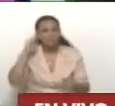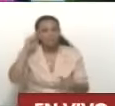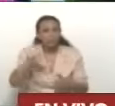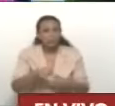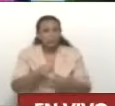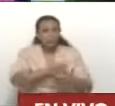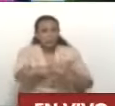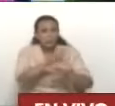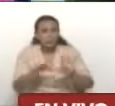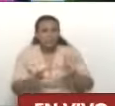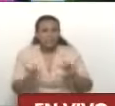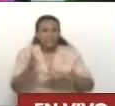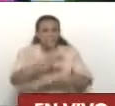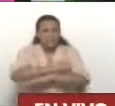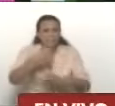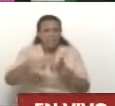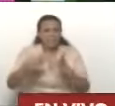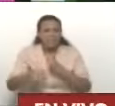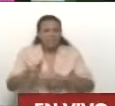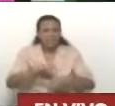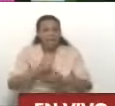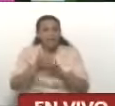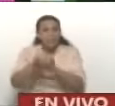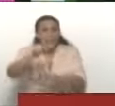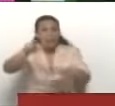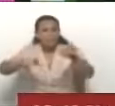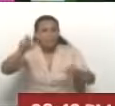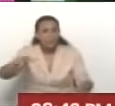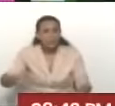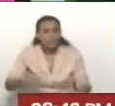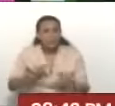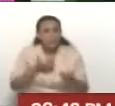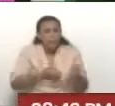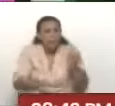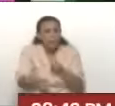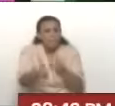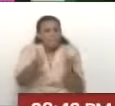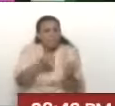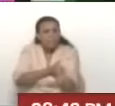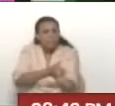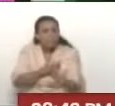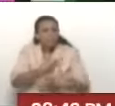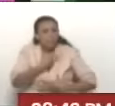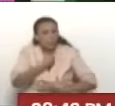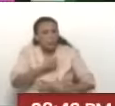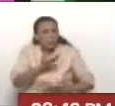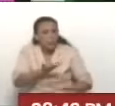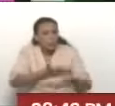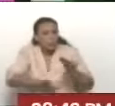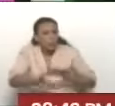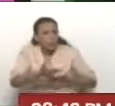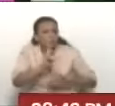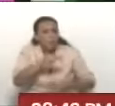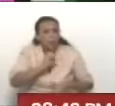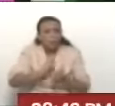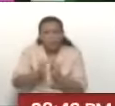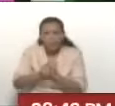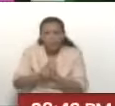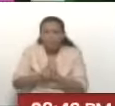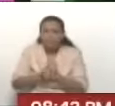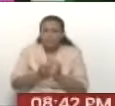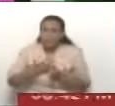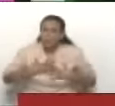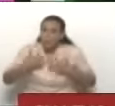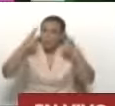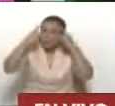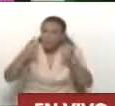rama, eso de el ayudar al ser humano, el ser muy empático, es algo que como persona, como deportista, y bueno, lo puedo llevar a una